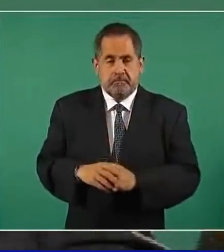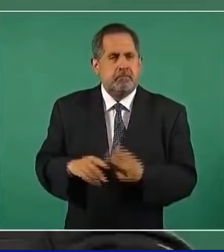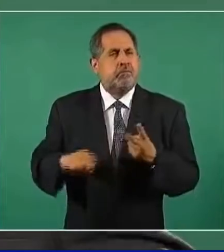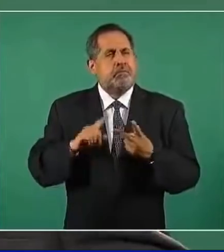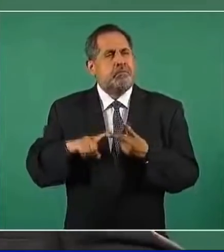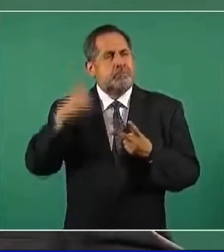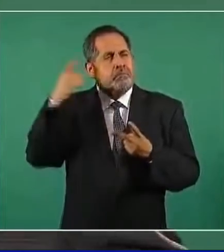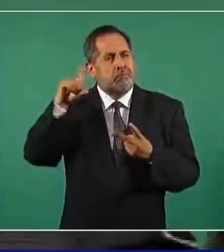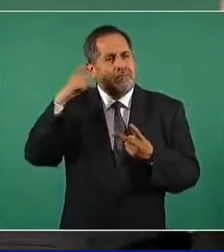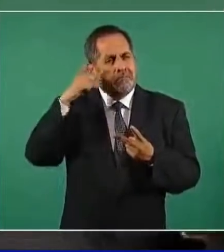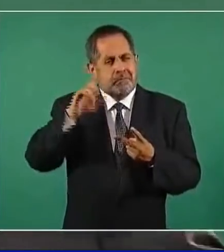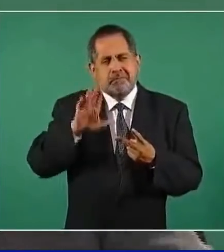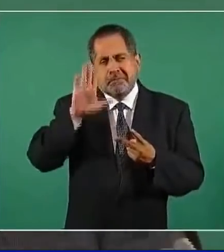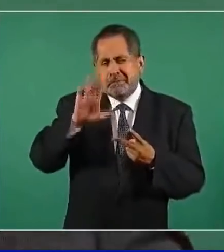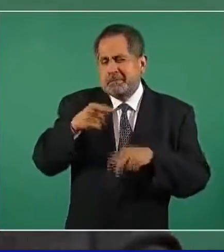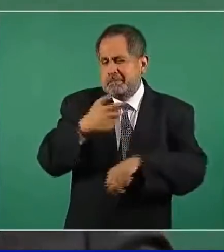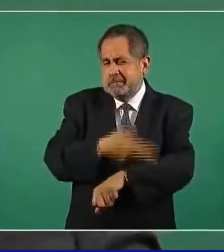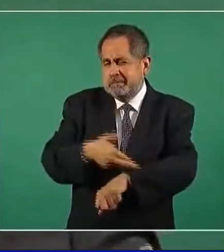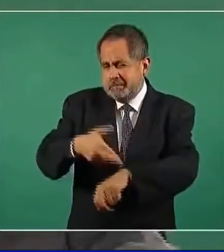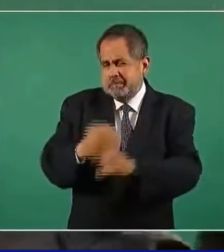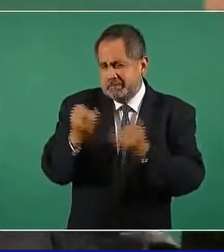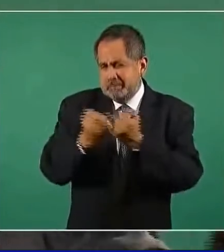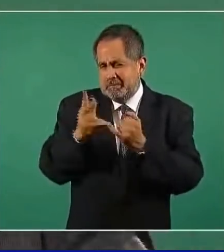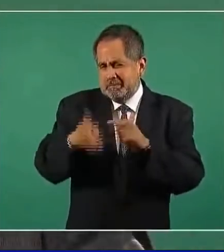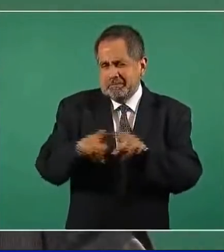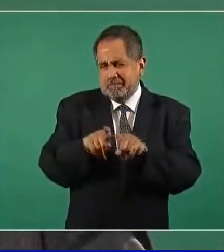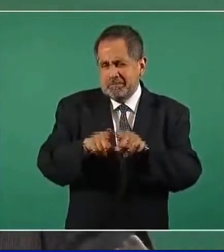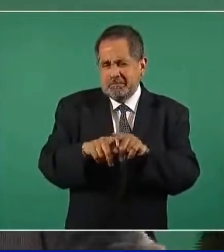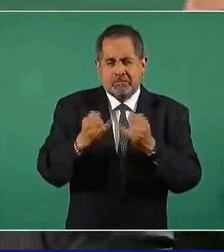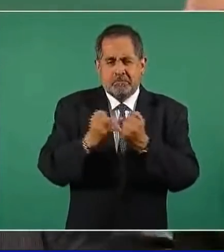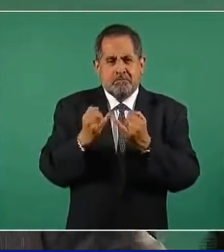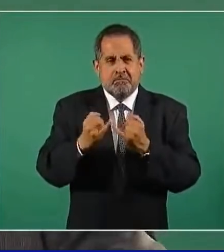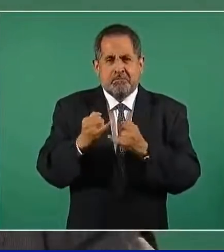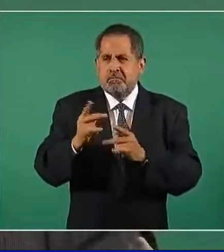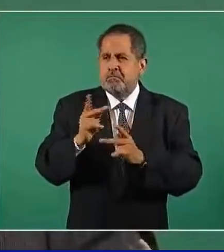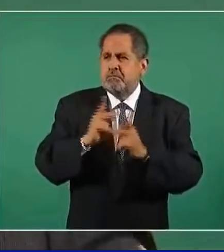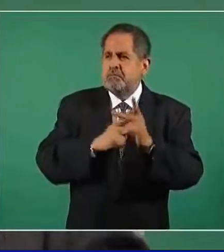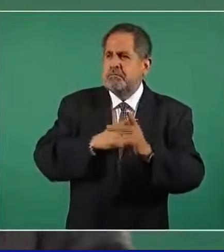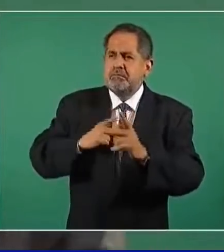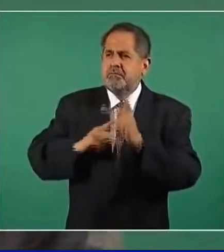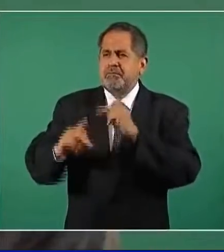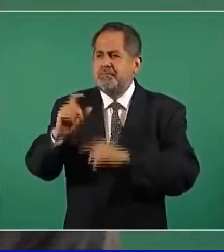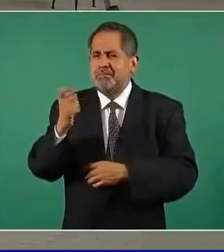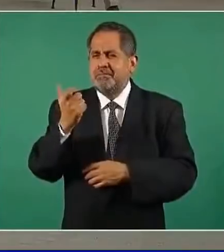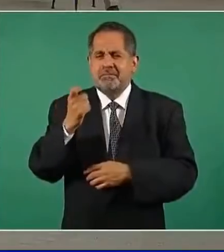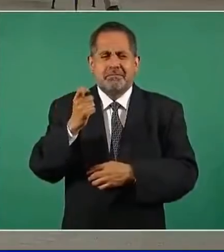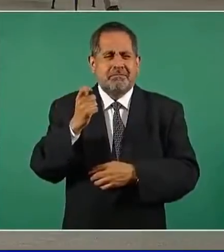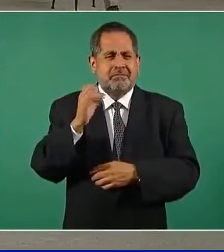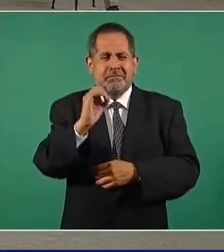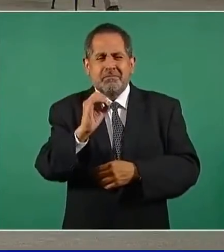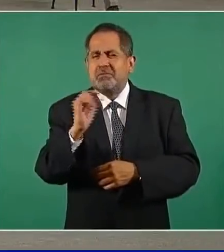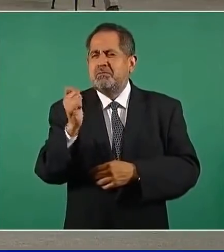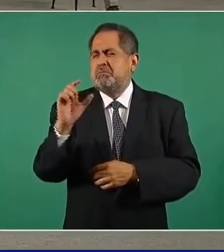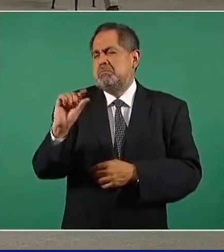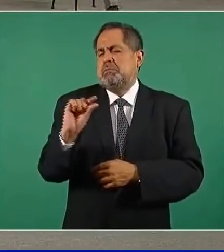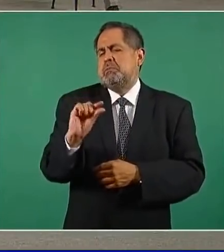Querétaro está terminando también, no sé si con deuda cero, pero con muy poca deuda.